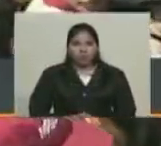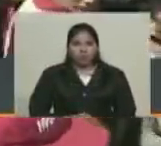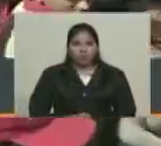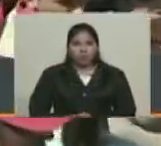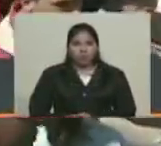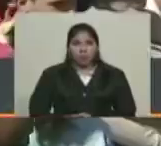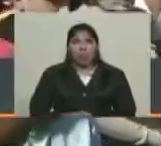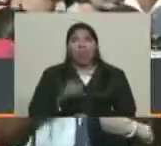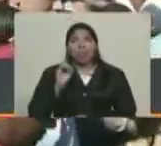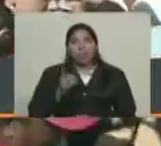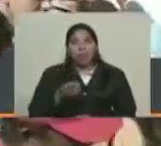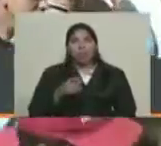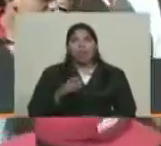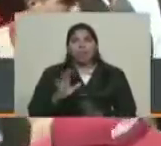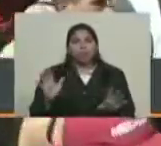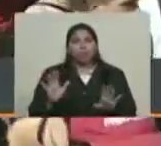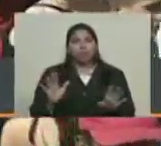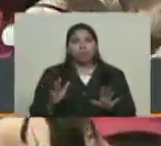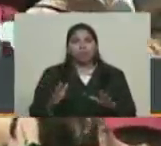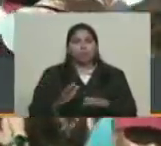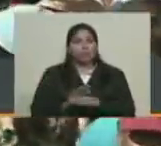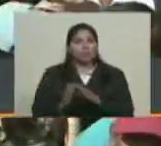Vencer la abstención